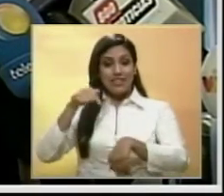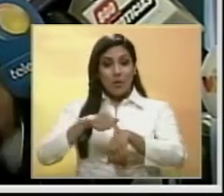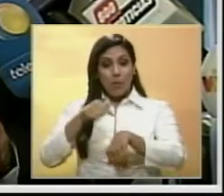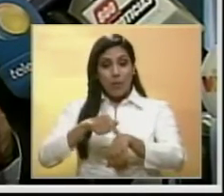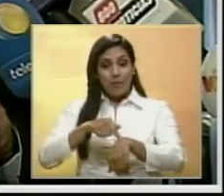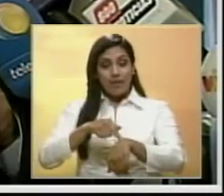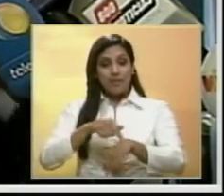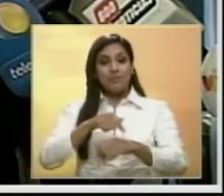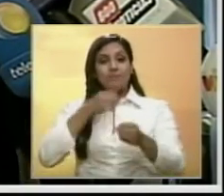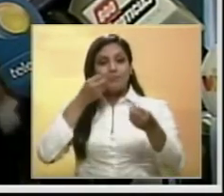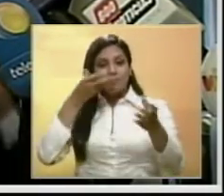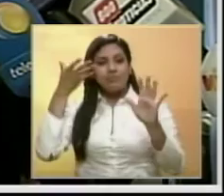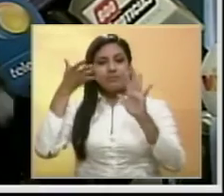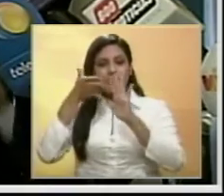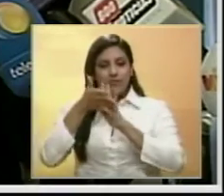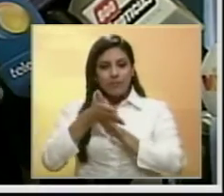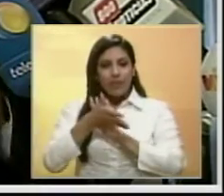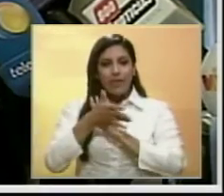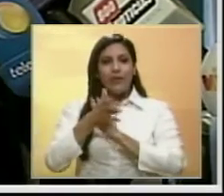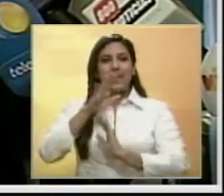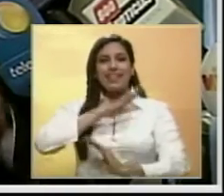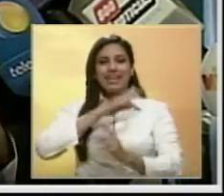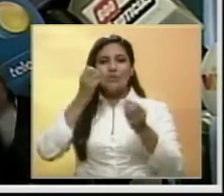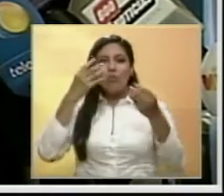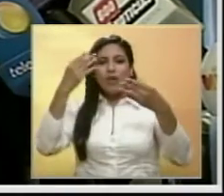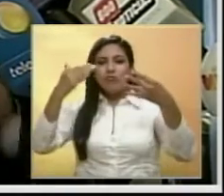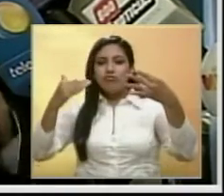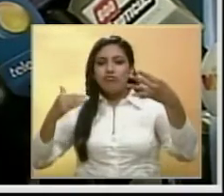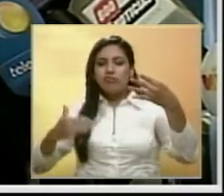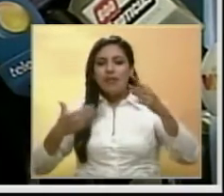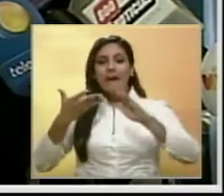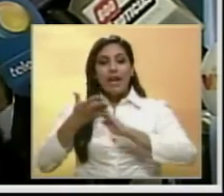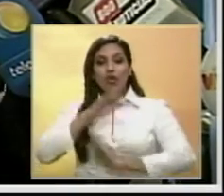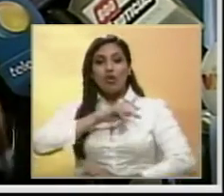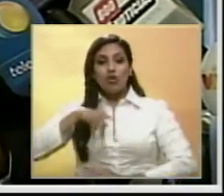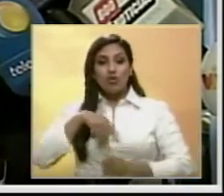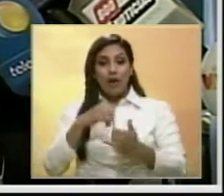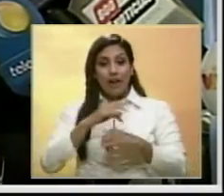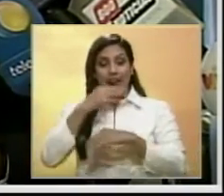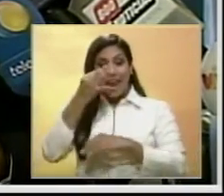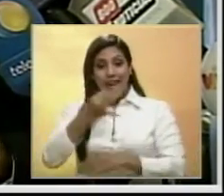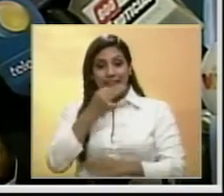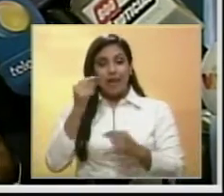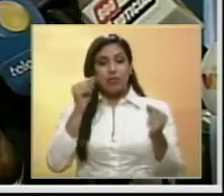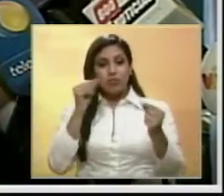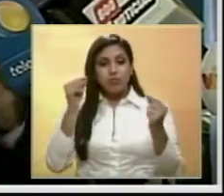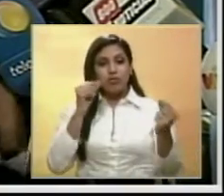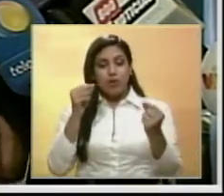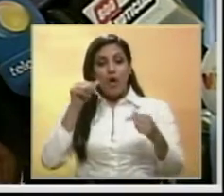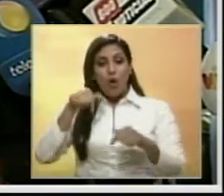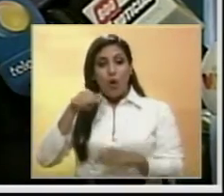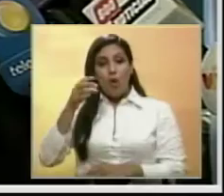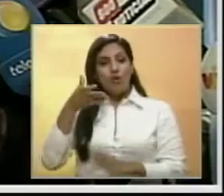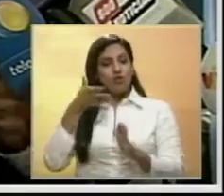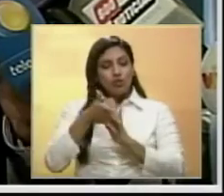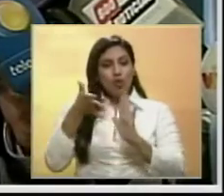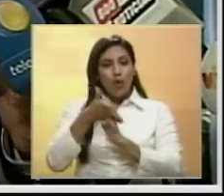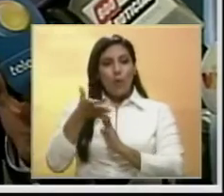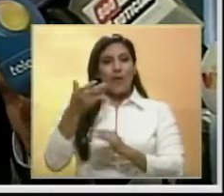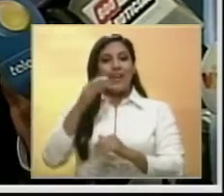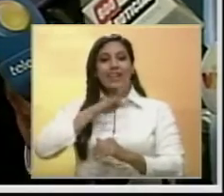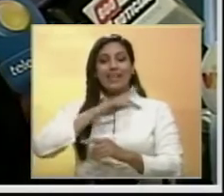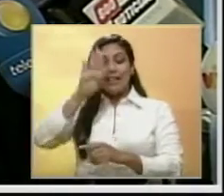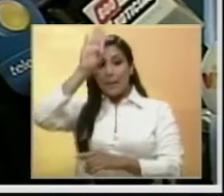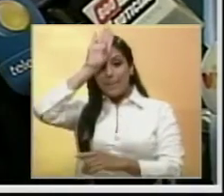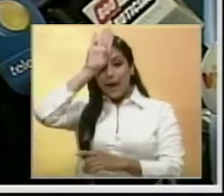se está refiriendo a lo que va a ser y los detalles que va a concernir ese debate sobre el exhorto que